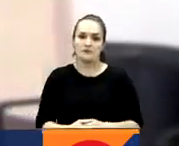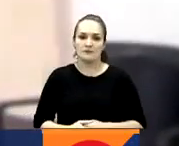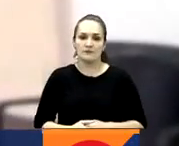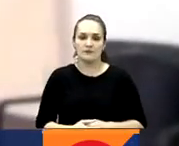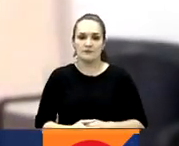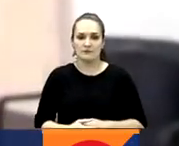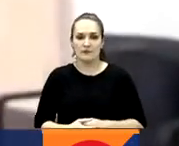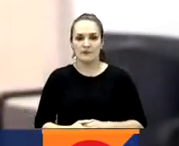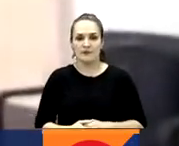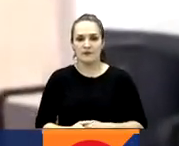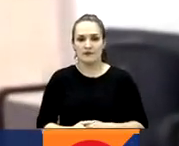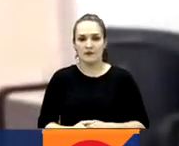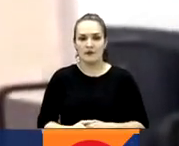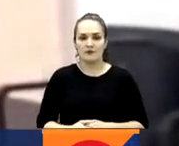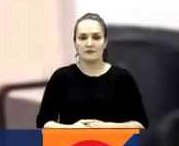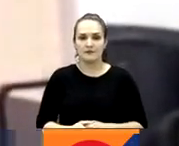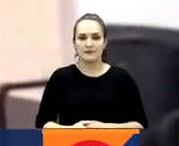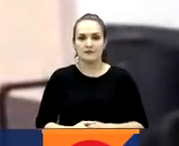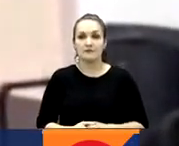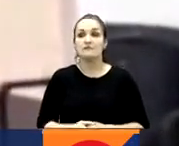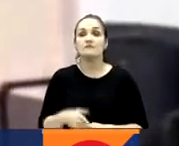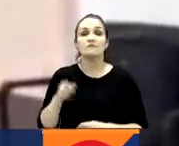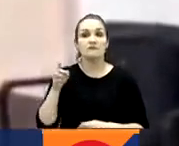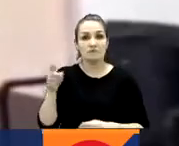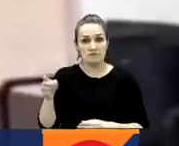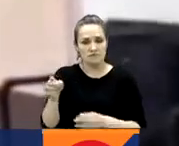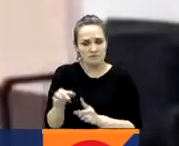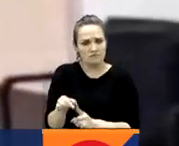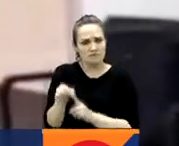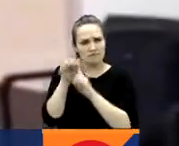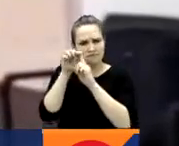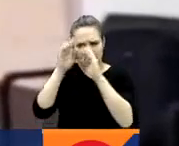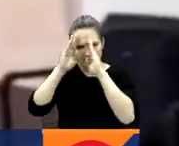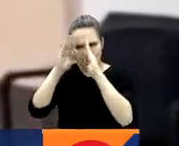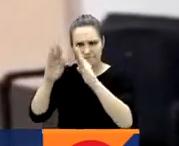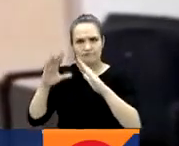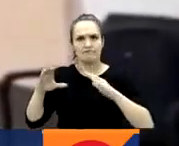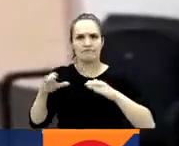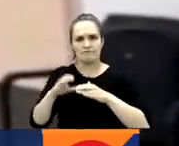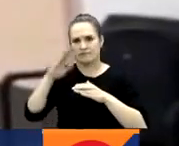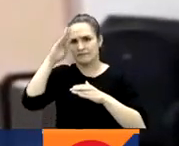Nacional cubrirá de manera especial los